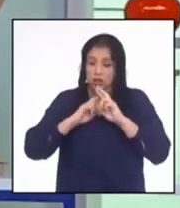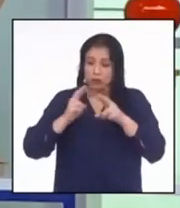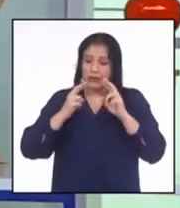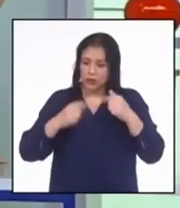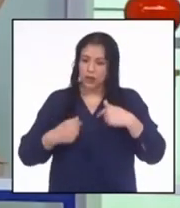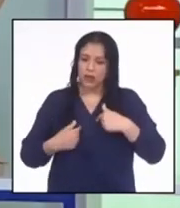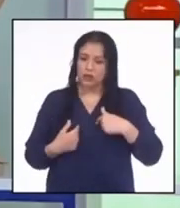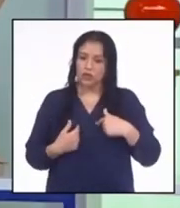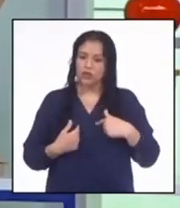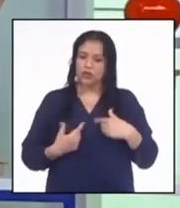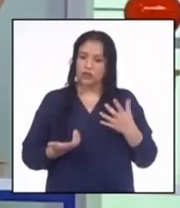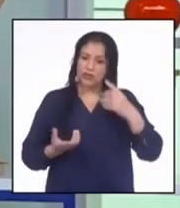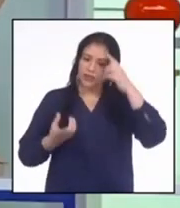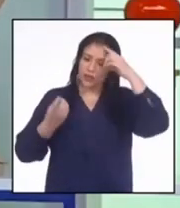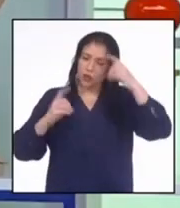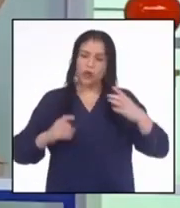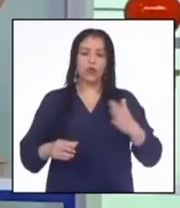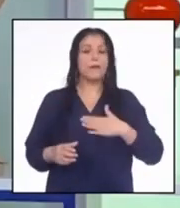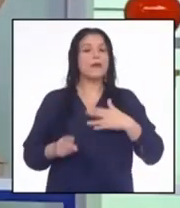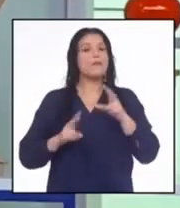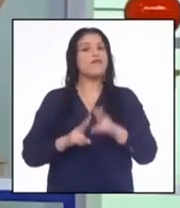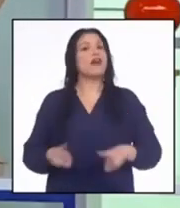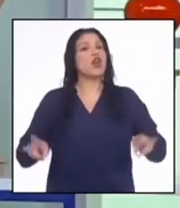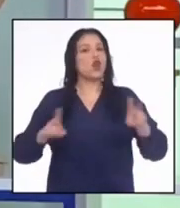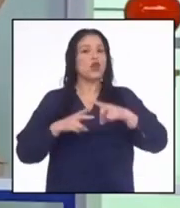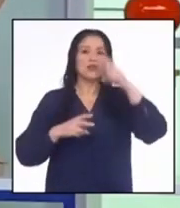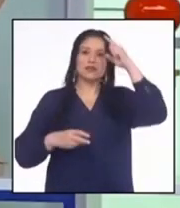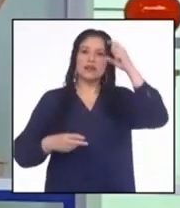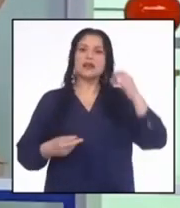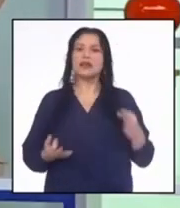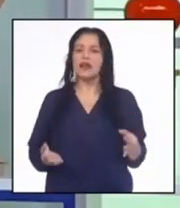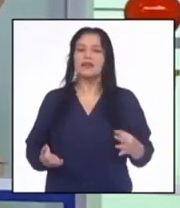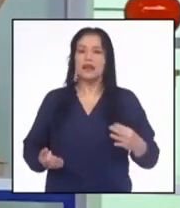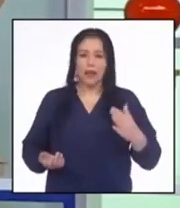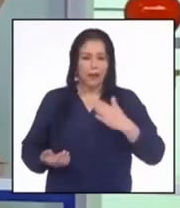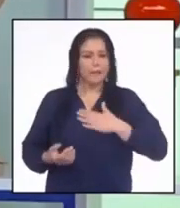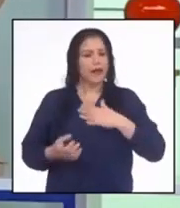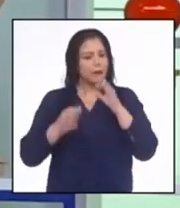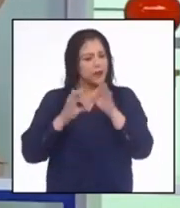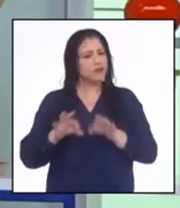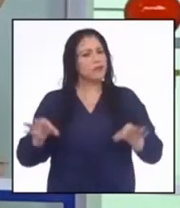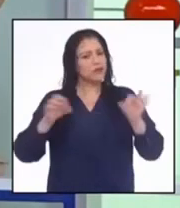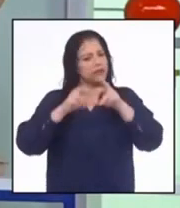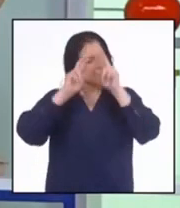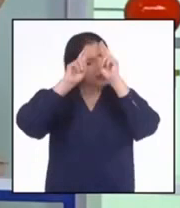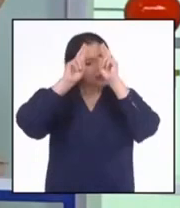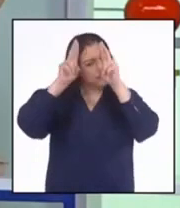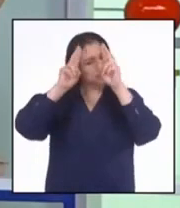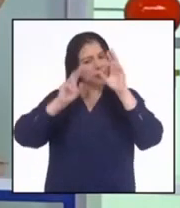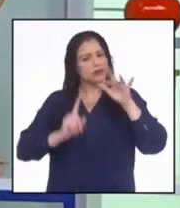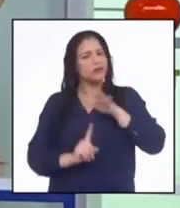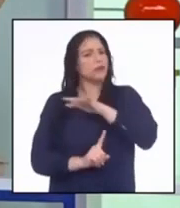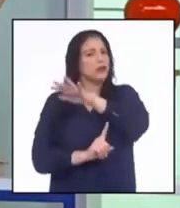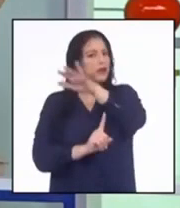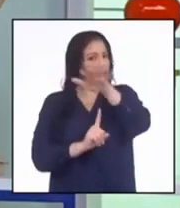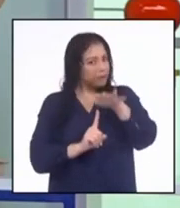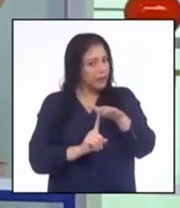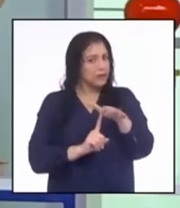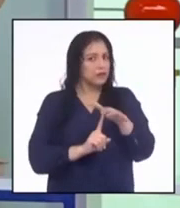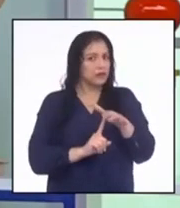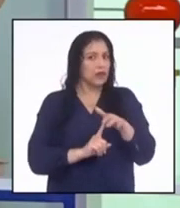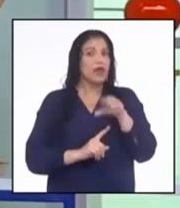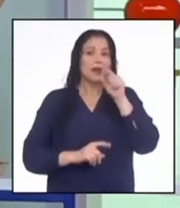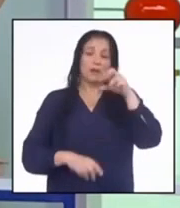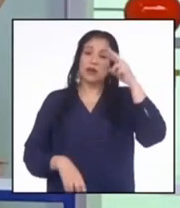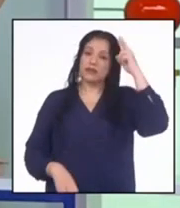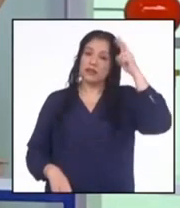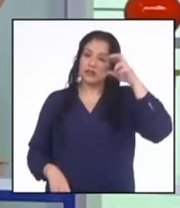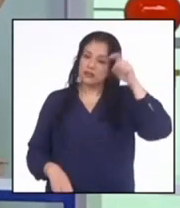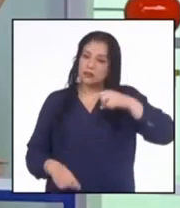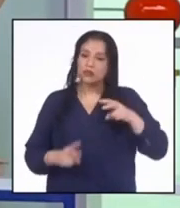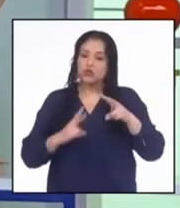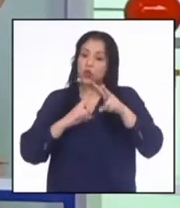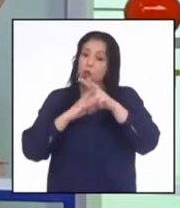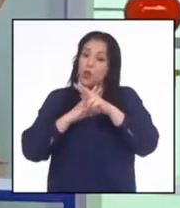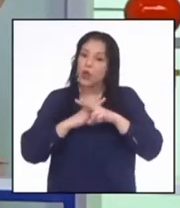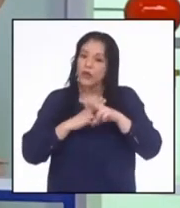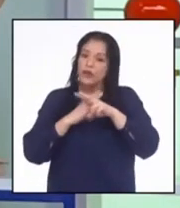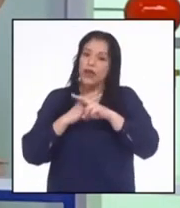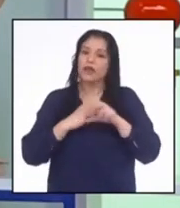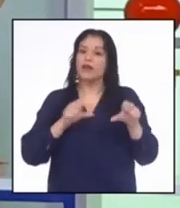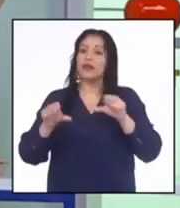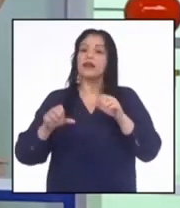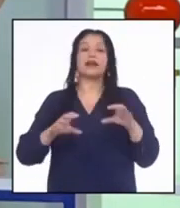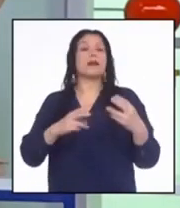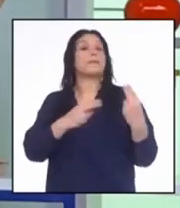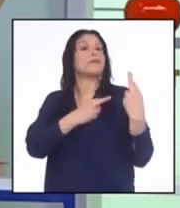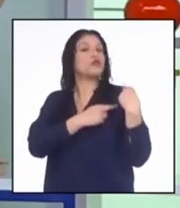estoy actuando de acuerdo a mis valores y creencias. Para mí es importante el respeto por el ambiente y para ello hay que cuidarlo y actuar de